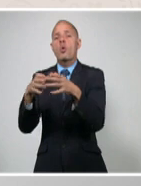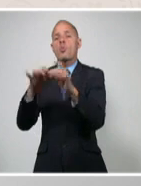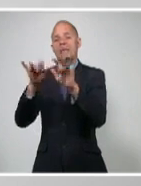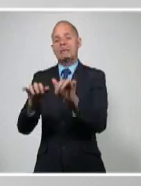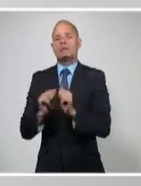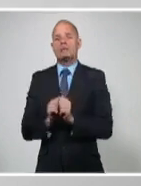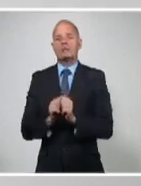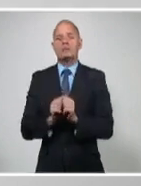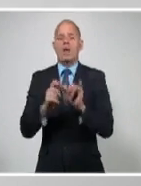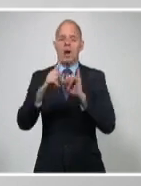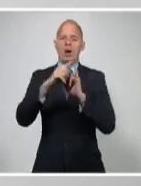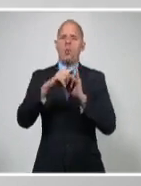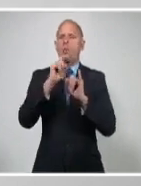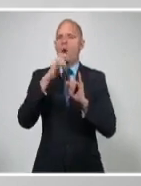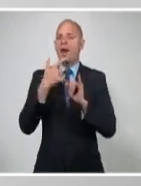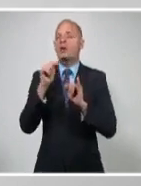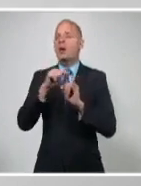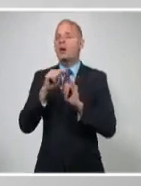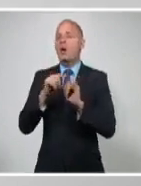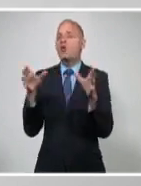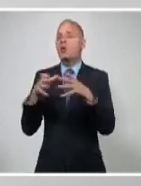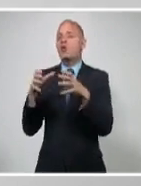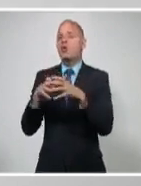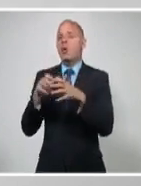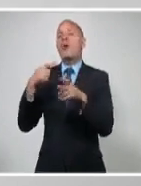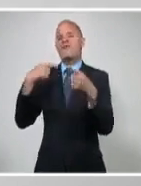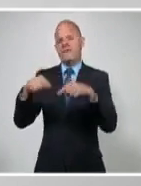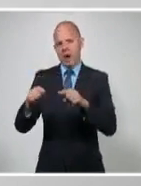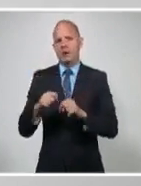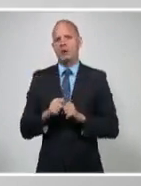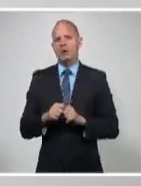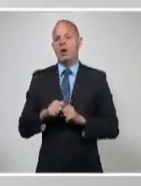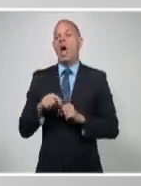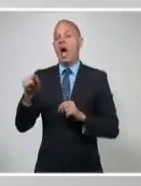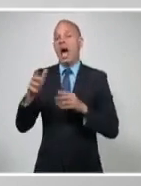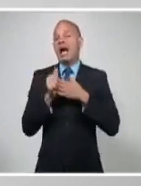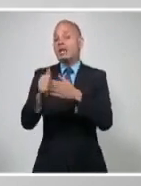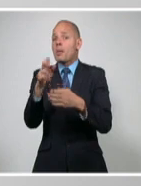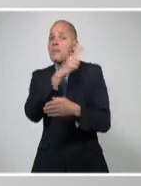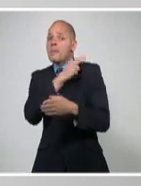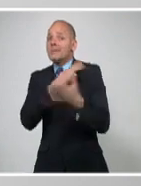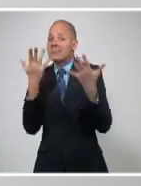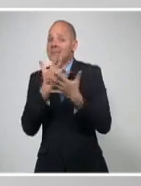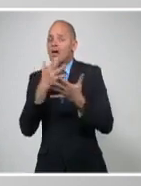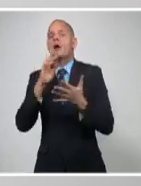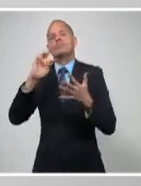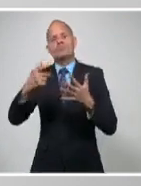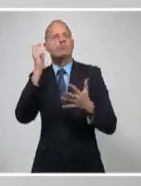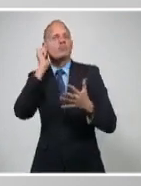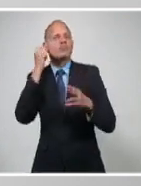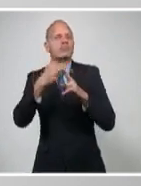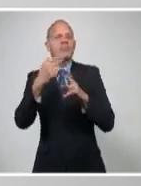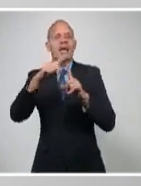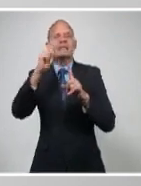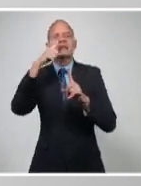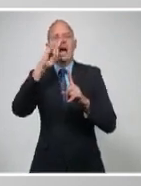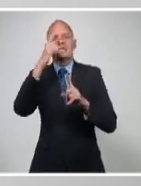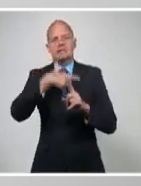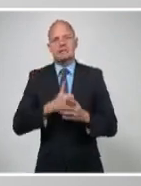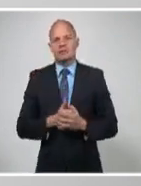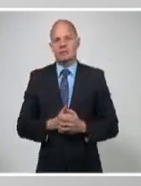al último grupo. Se llama Grupo de Acción. Tiene como líder a Tania Bruguera. De nuevo el nombre de Tania, encabezando la lista. En